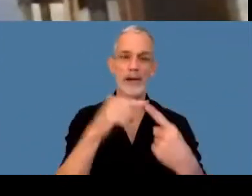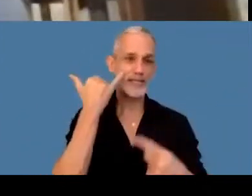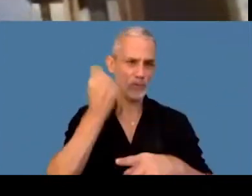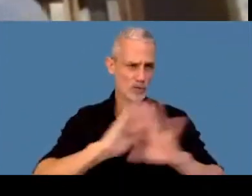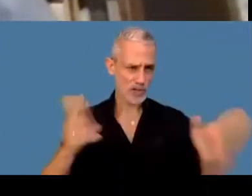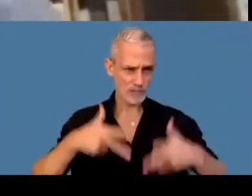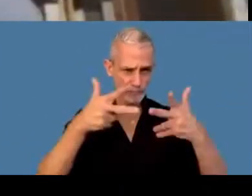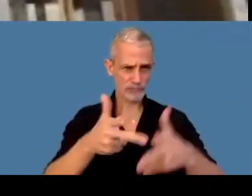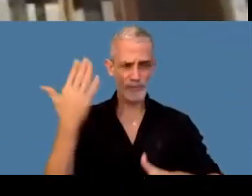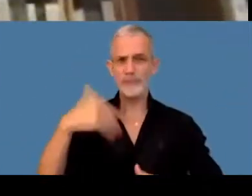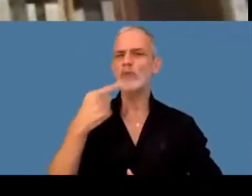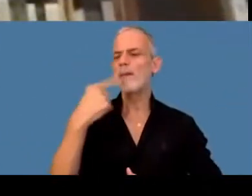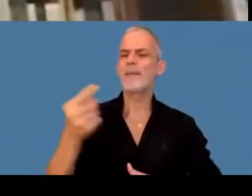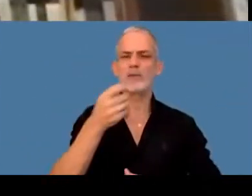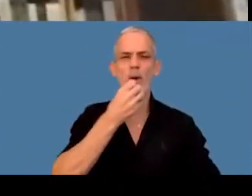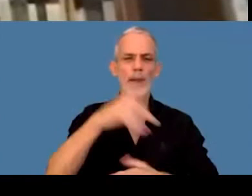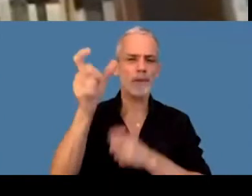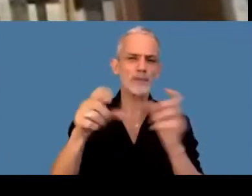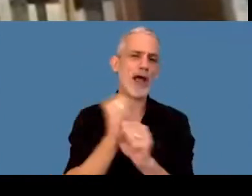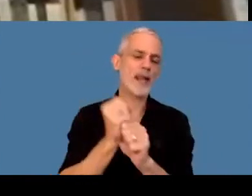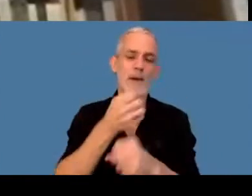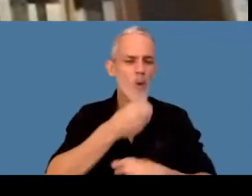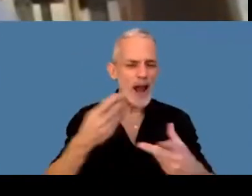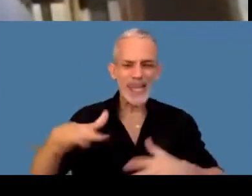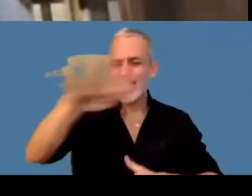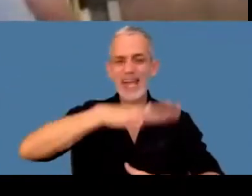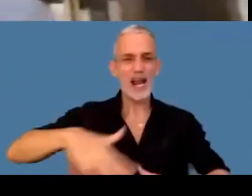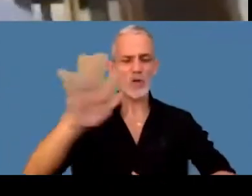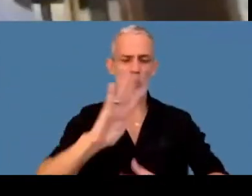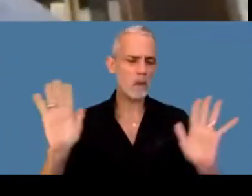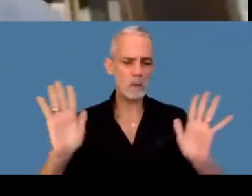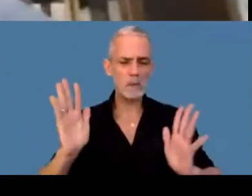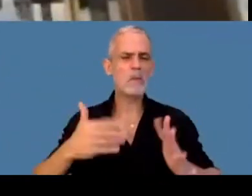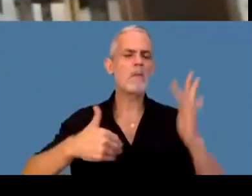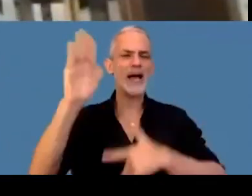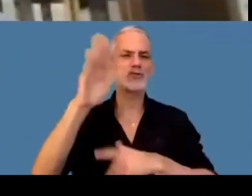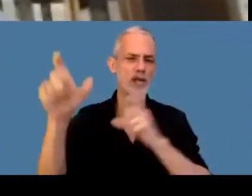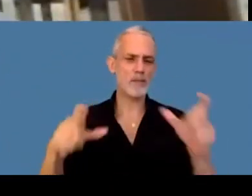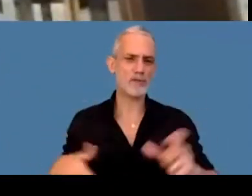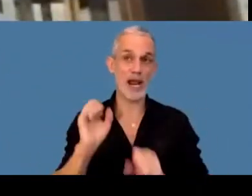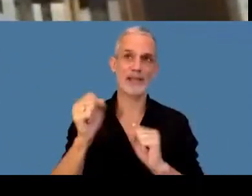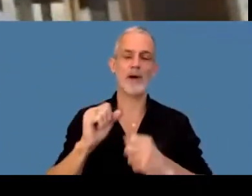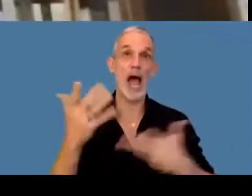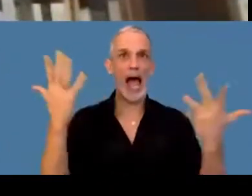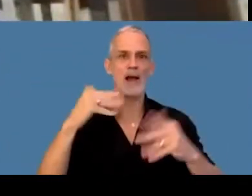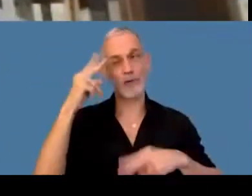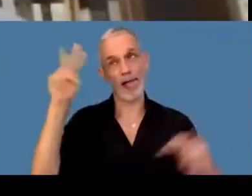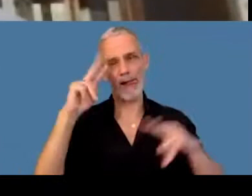les preguntan a cualquier trabajador de cualquier lugar, me atrevo a decir a la inmensa mayoría, puede haber algún despistado siempre dando